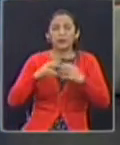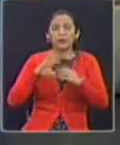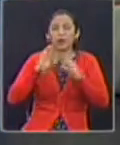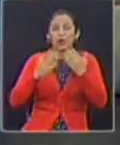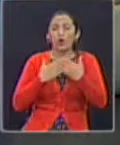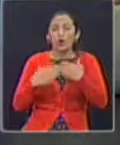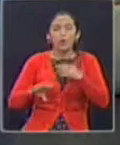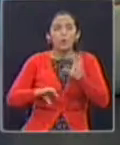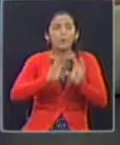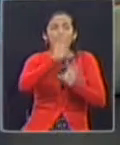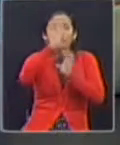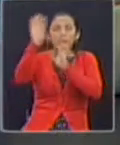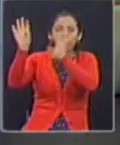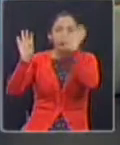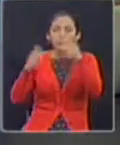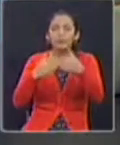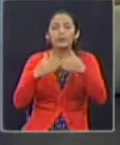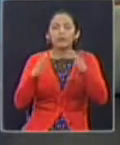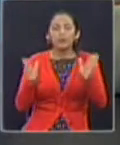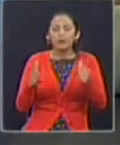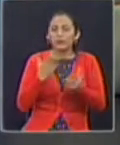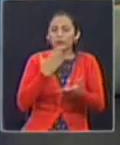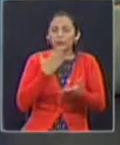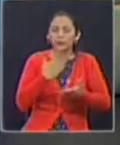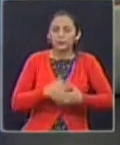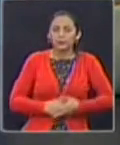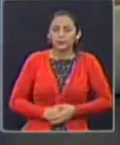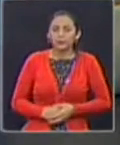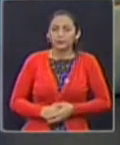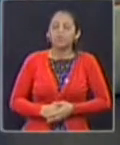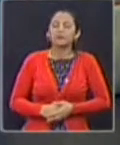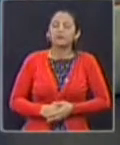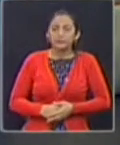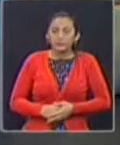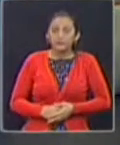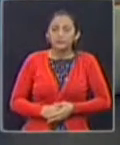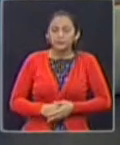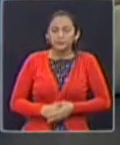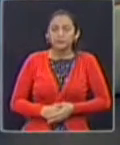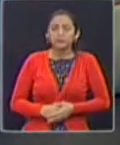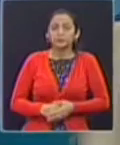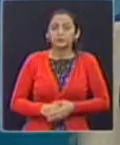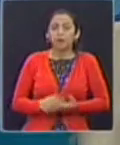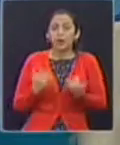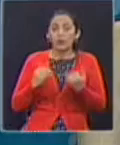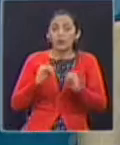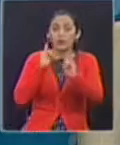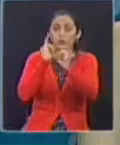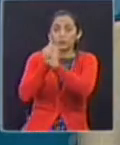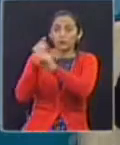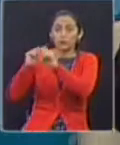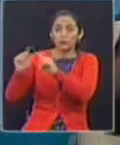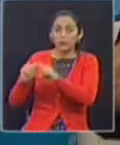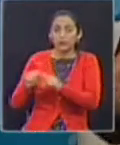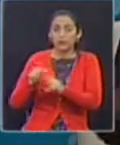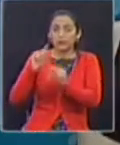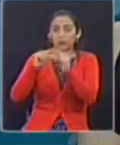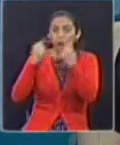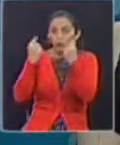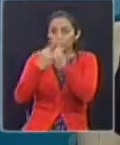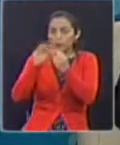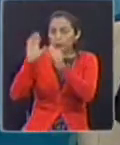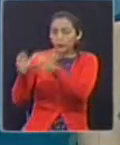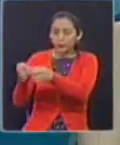una ley orgánica, por eso también se ha formado equipos en diferentes instituciones para estudiar esa ley y en un año